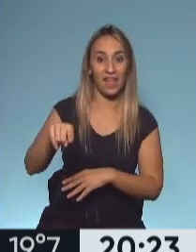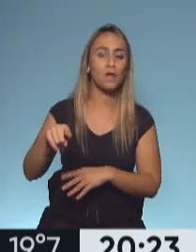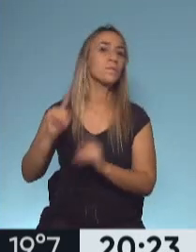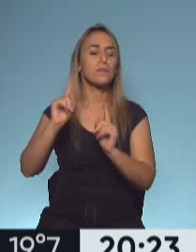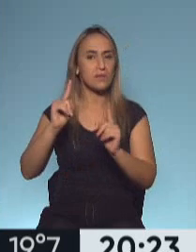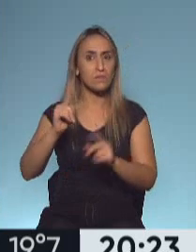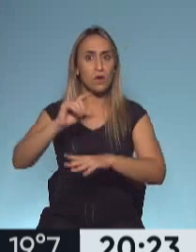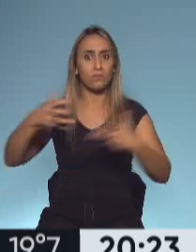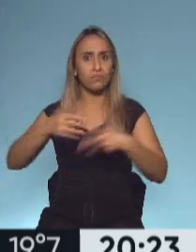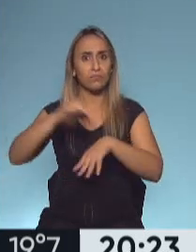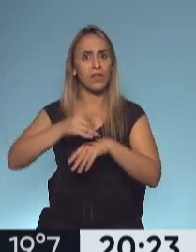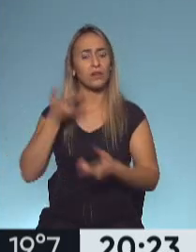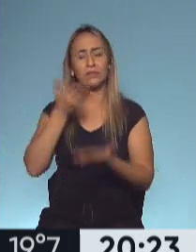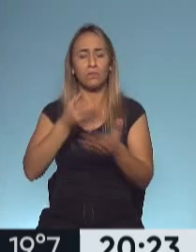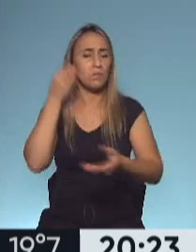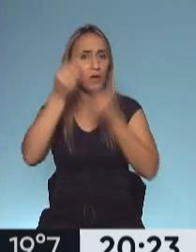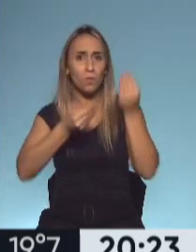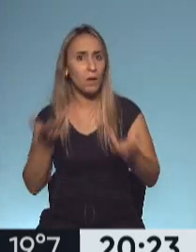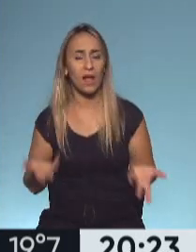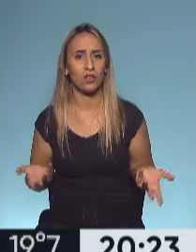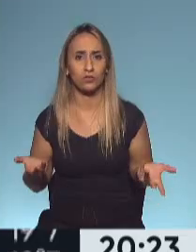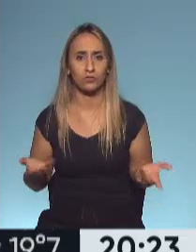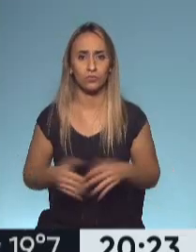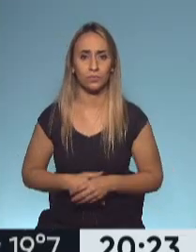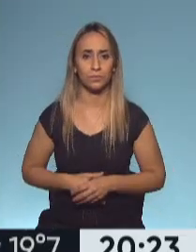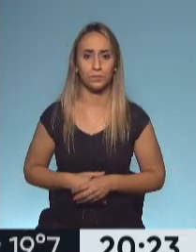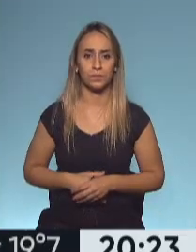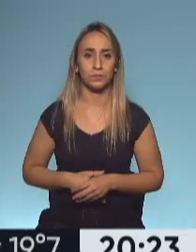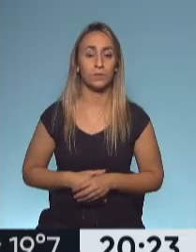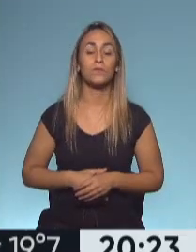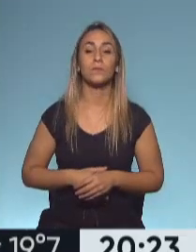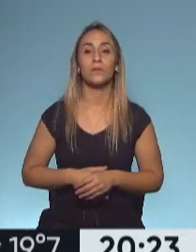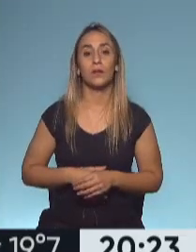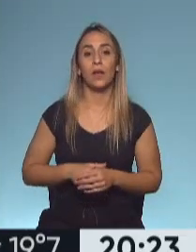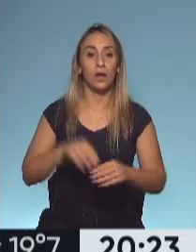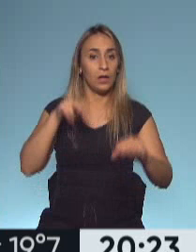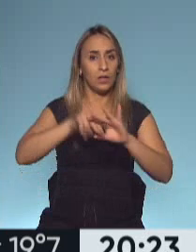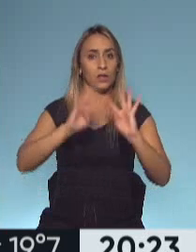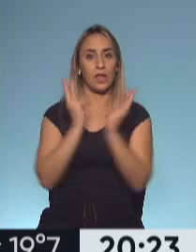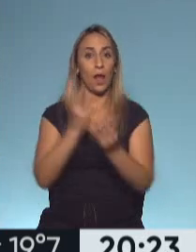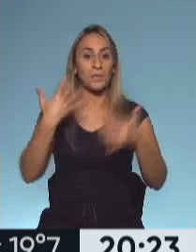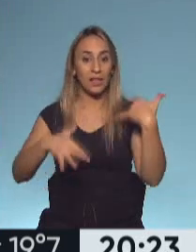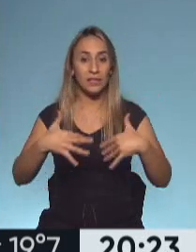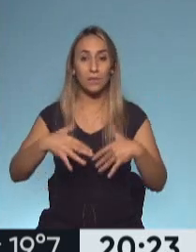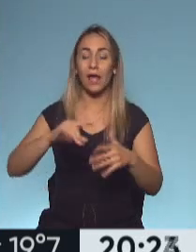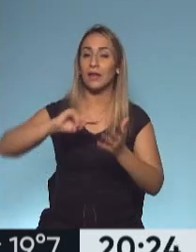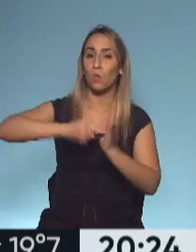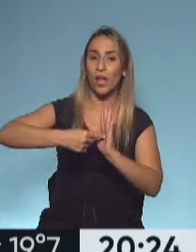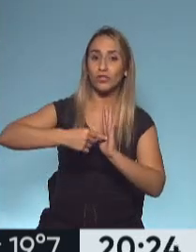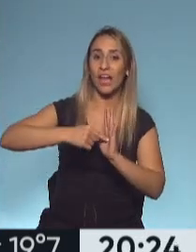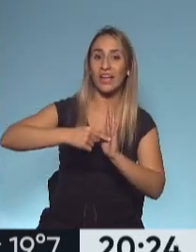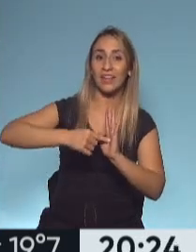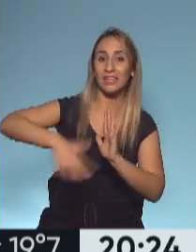con preocupación justamente por esta misma situación. La ocupación de las unidades críticas en toda la Ciudad de Buenos Aires es muy